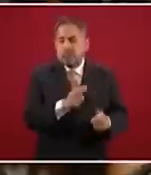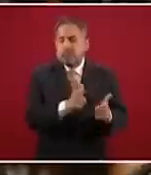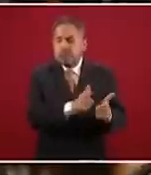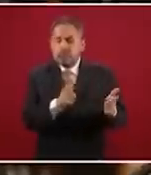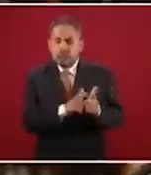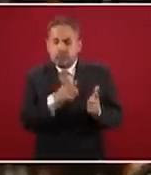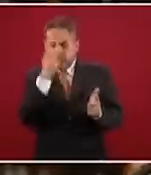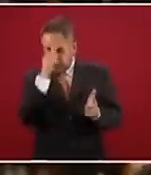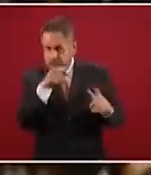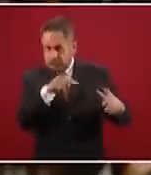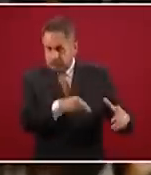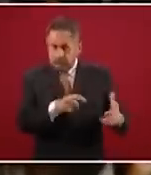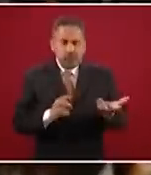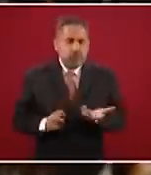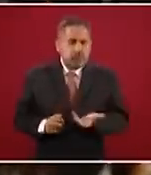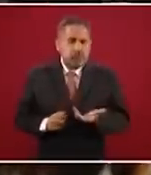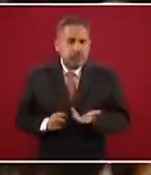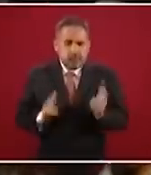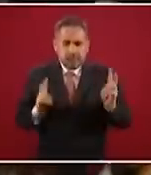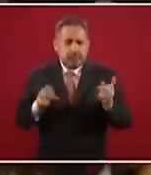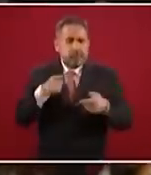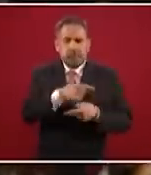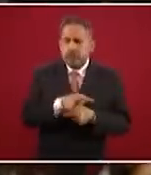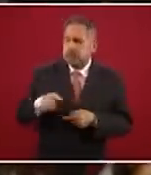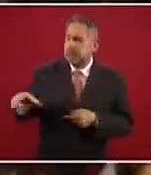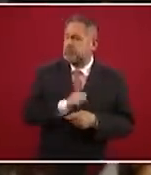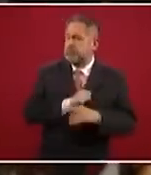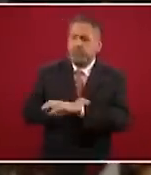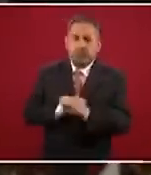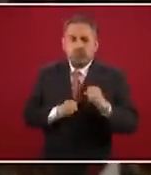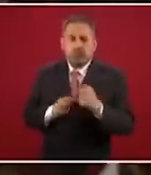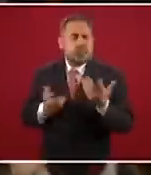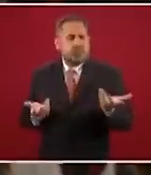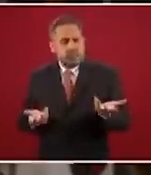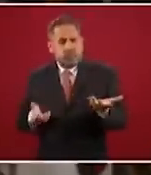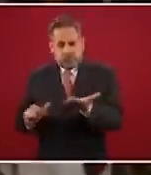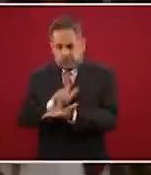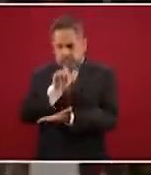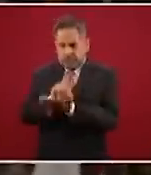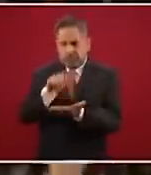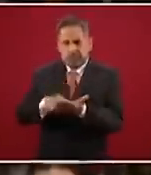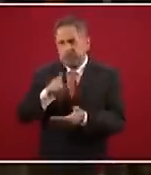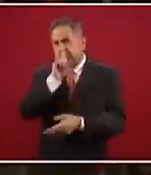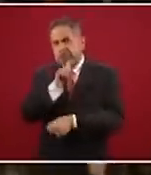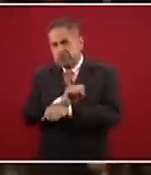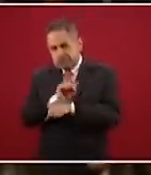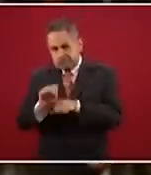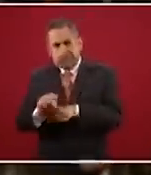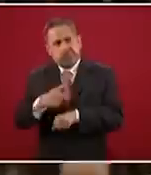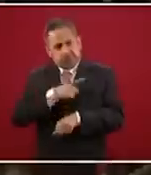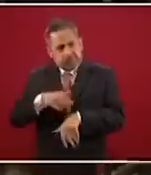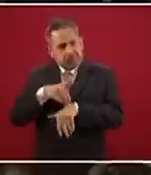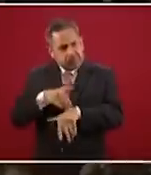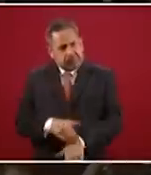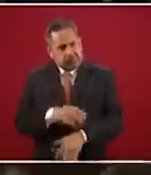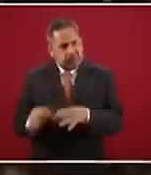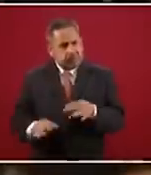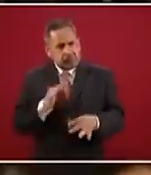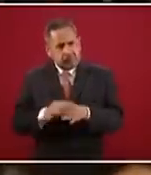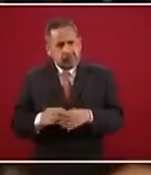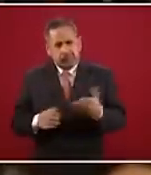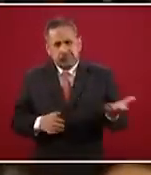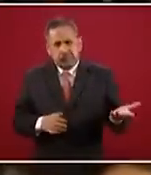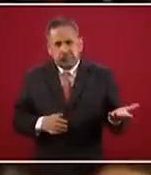a Grupo México, o si las ha tomado nada más, porque pues hay una ley muy laxa en cuanto